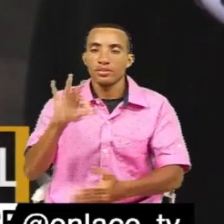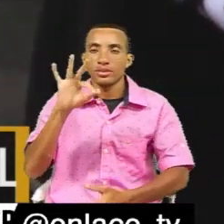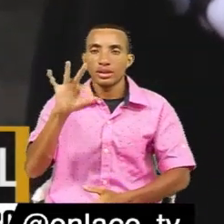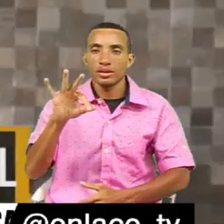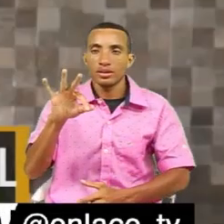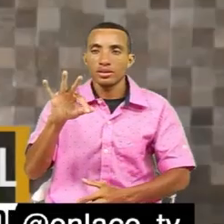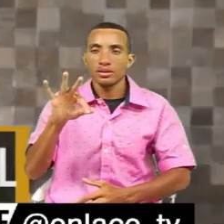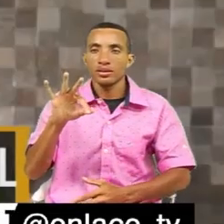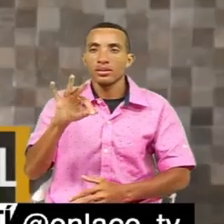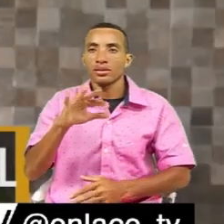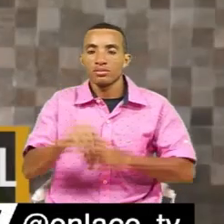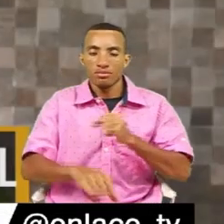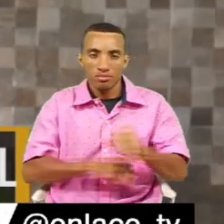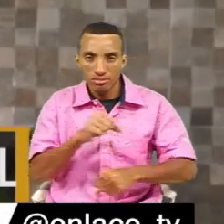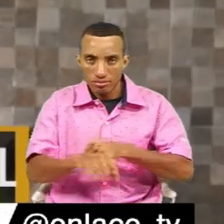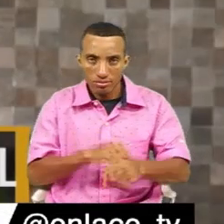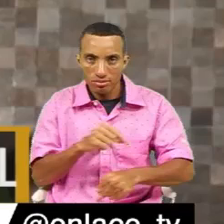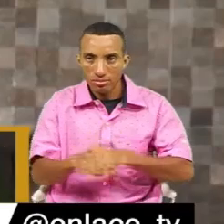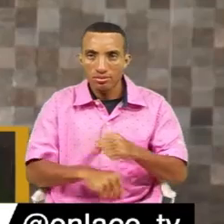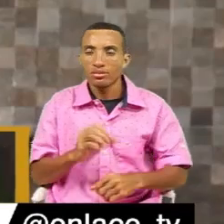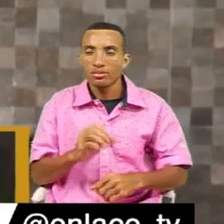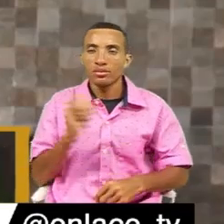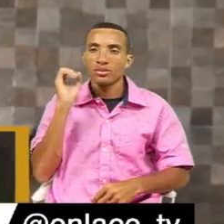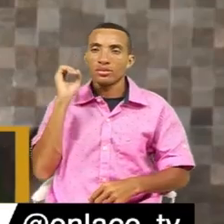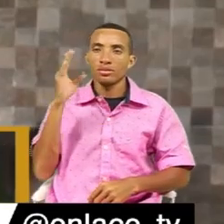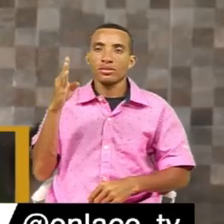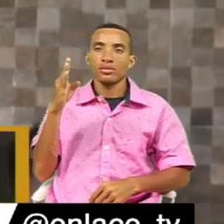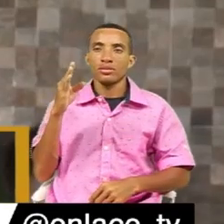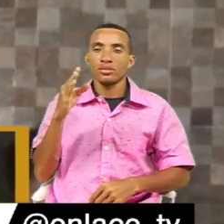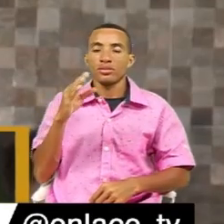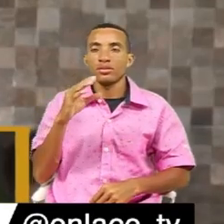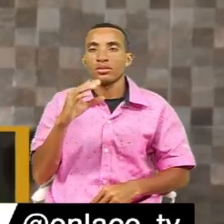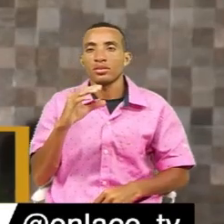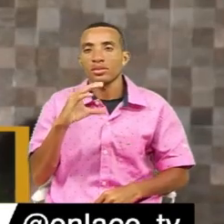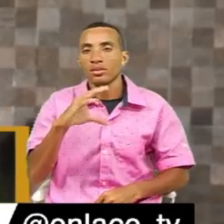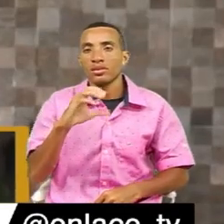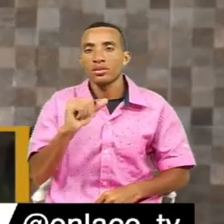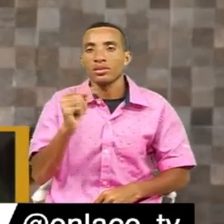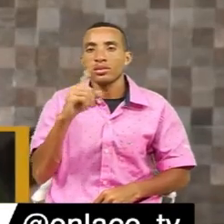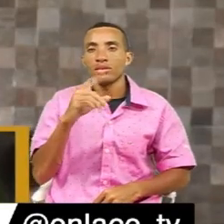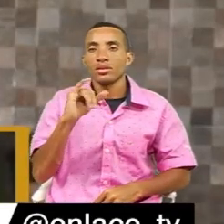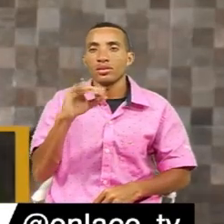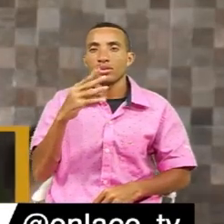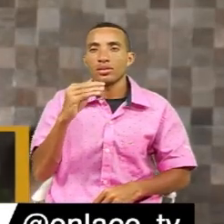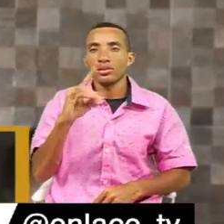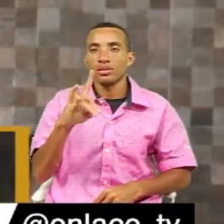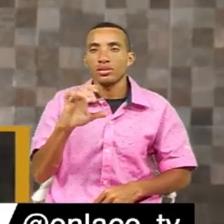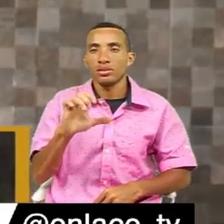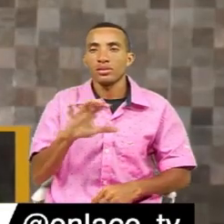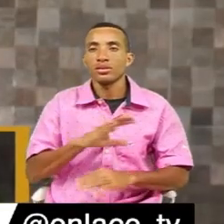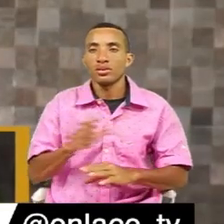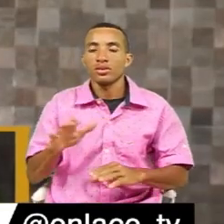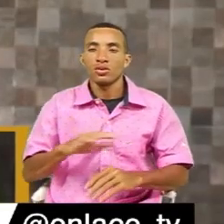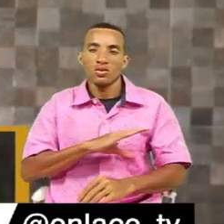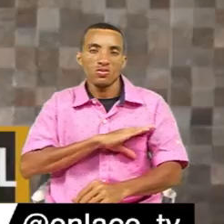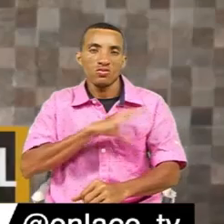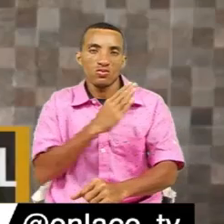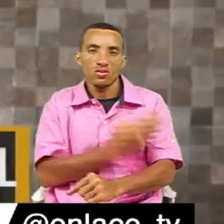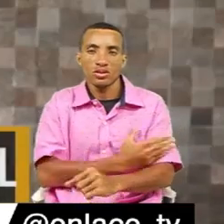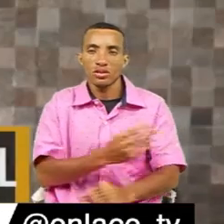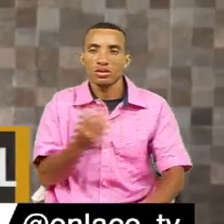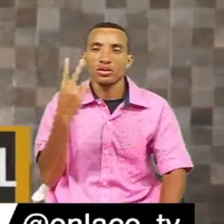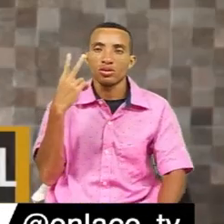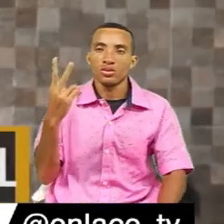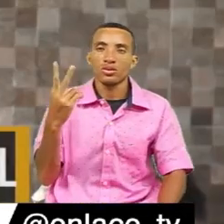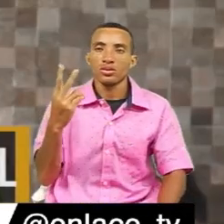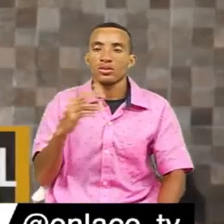de 3 corredores, el Club Cacique pudo hacer fuerza o fue fuerte en 2 categorías,